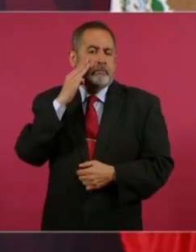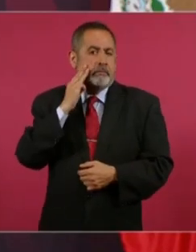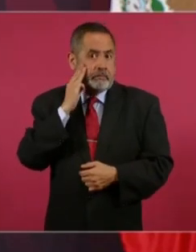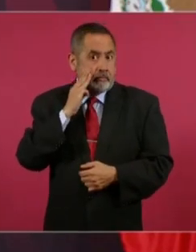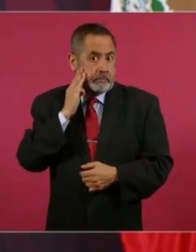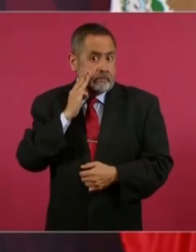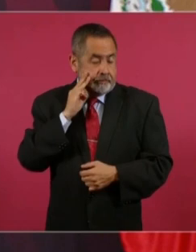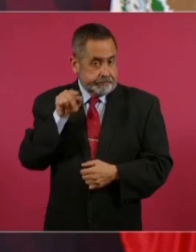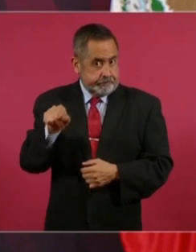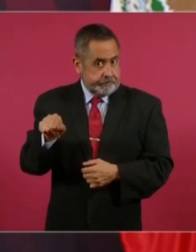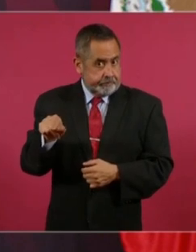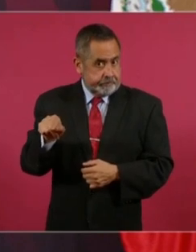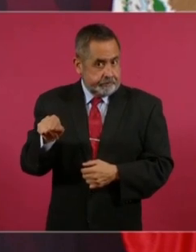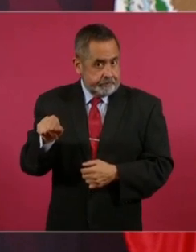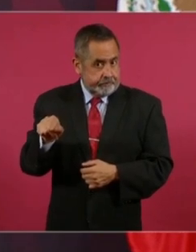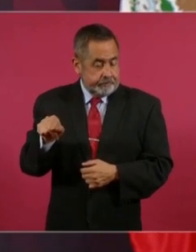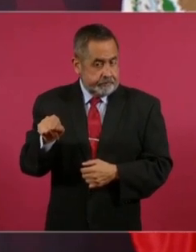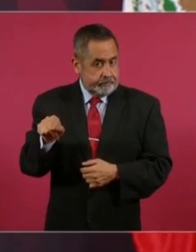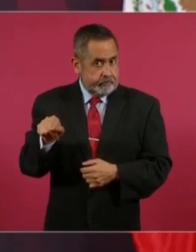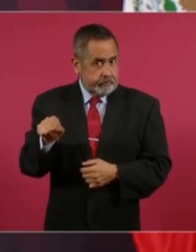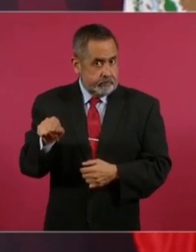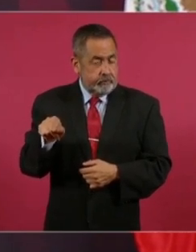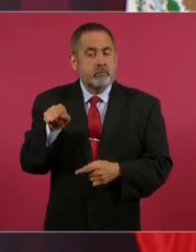Manzanillo, de ahí